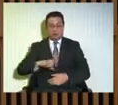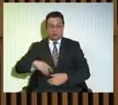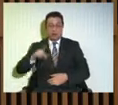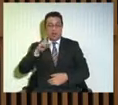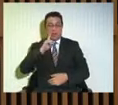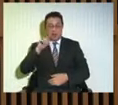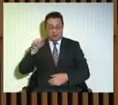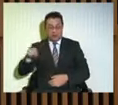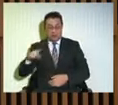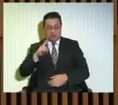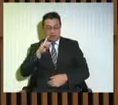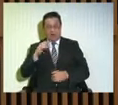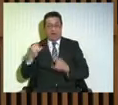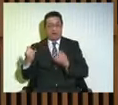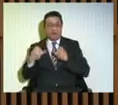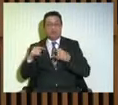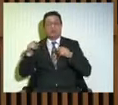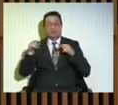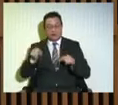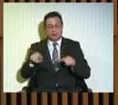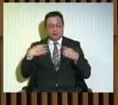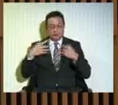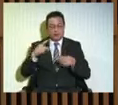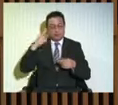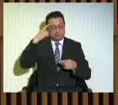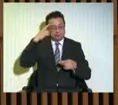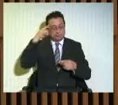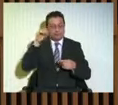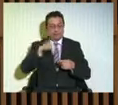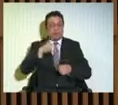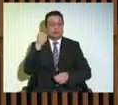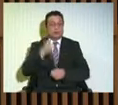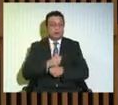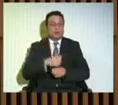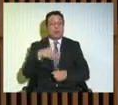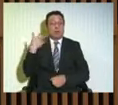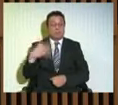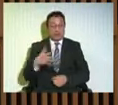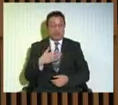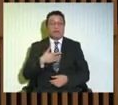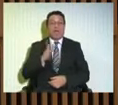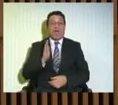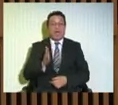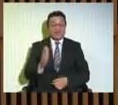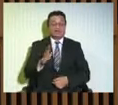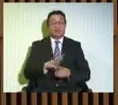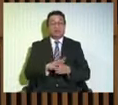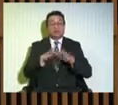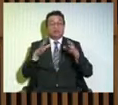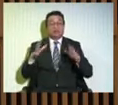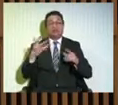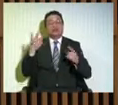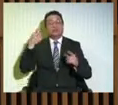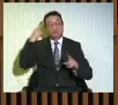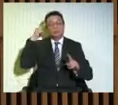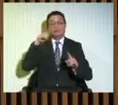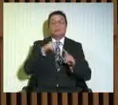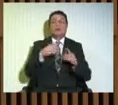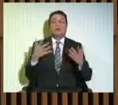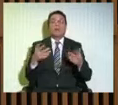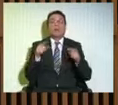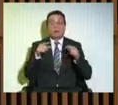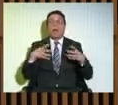con esa información. Y ahí nos hemos puesto una tremenda tarea, hemos hecho un tremendo avance en el sentido de decir,